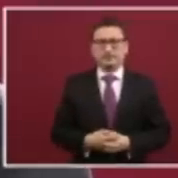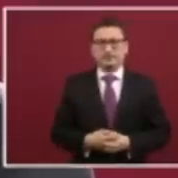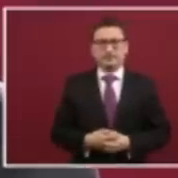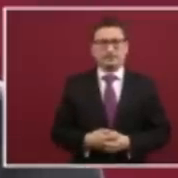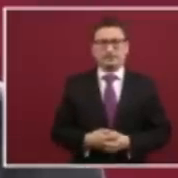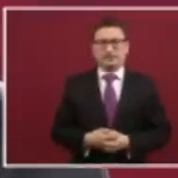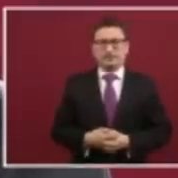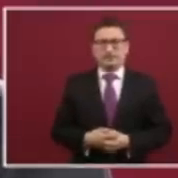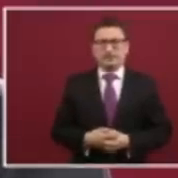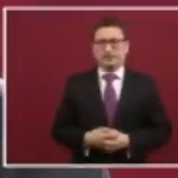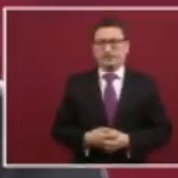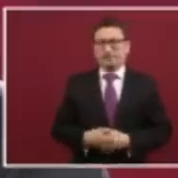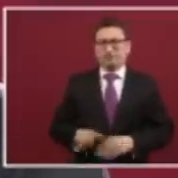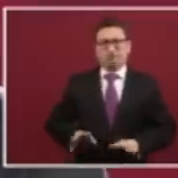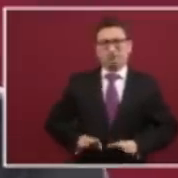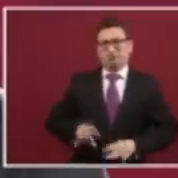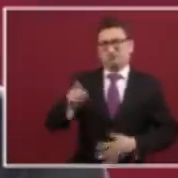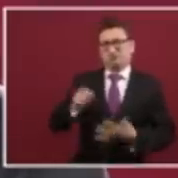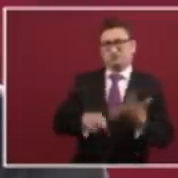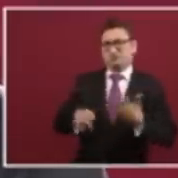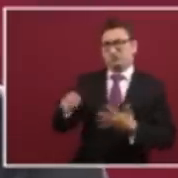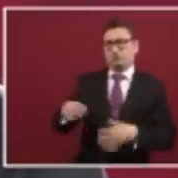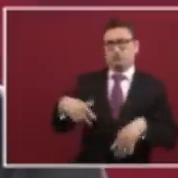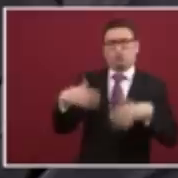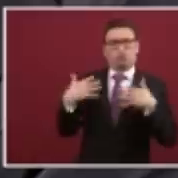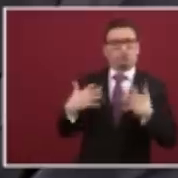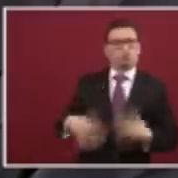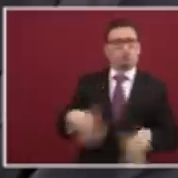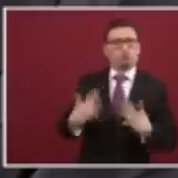es una eminencia.